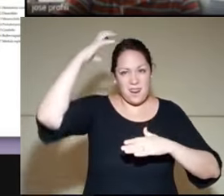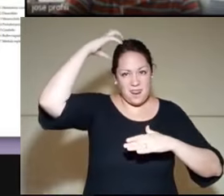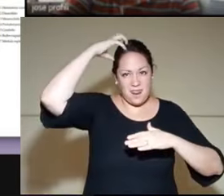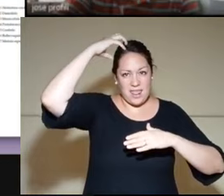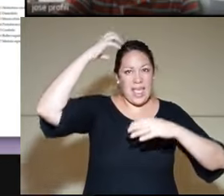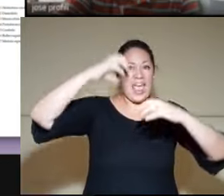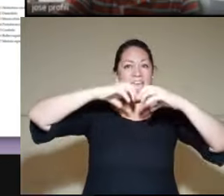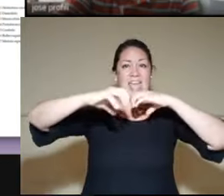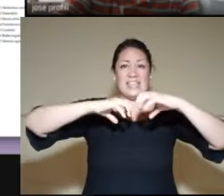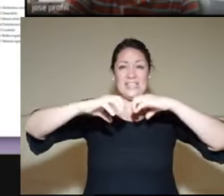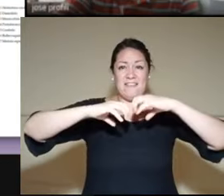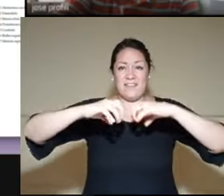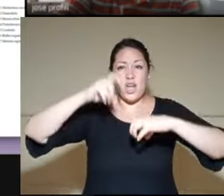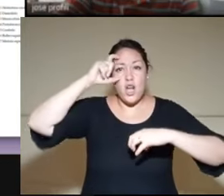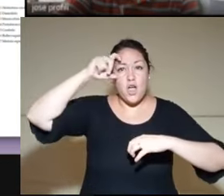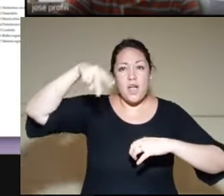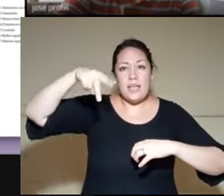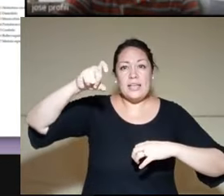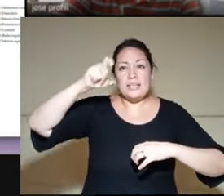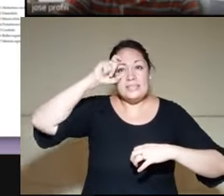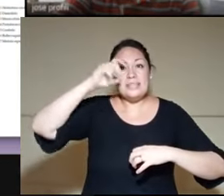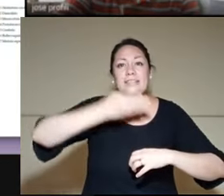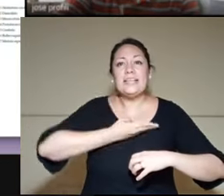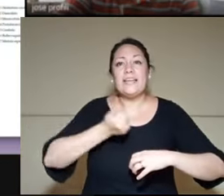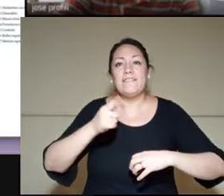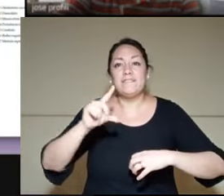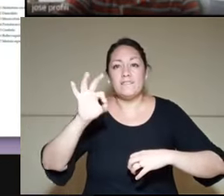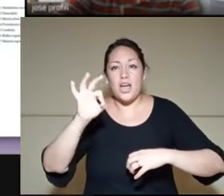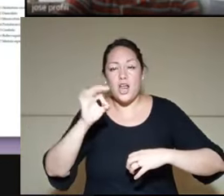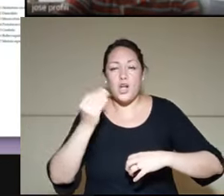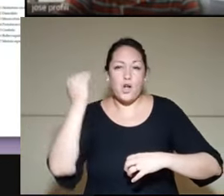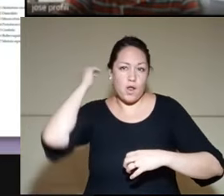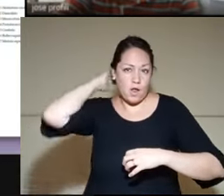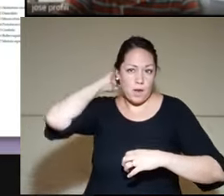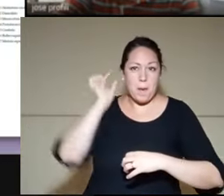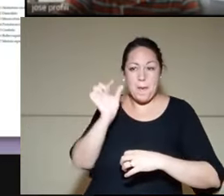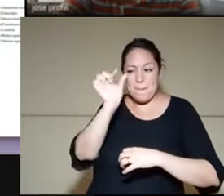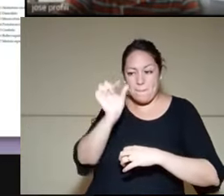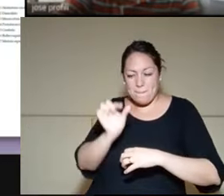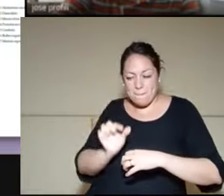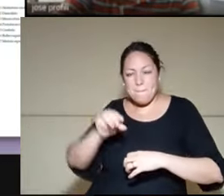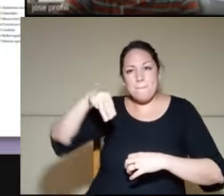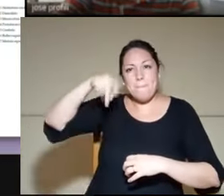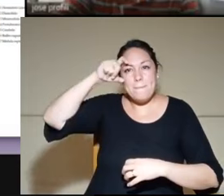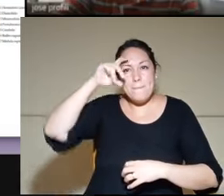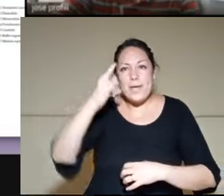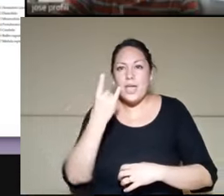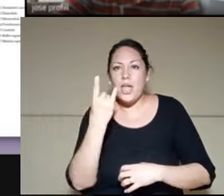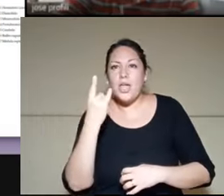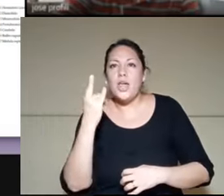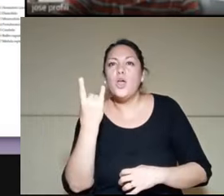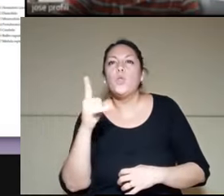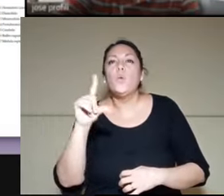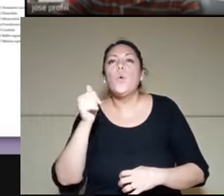el encéfalo, que es lo que está dentro de la cavidad craneana, y la médula espinal, que es lo que está dentro de la columna vertebral. Y de la